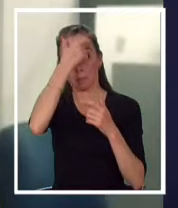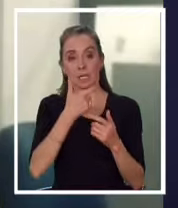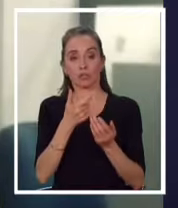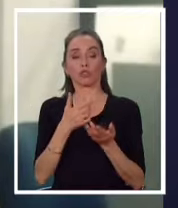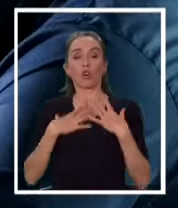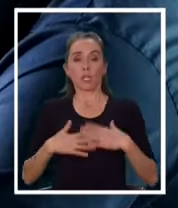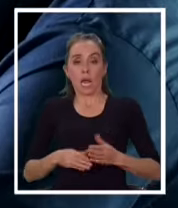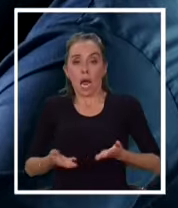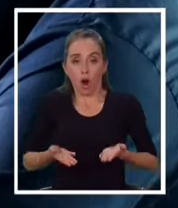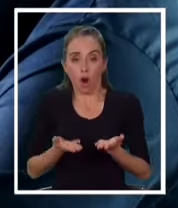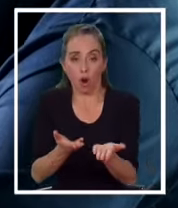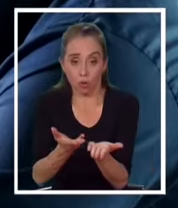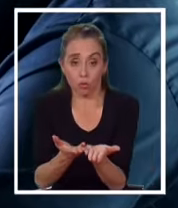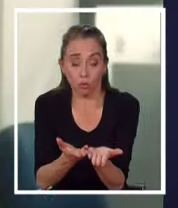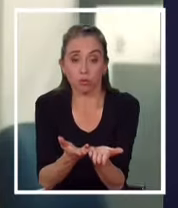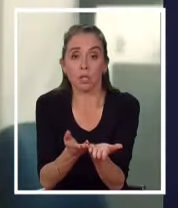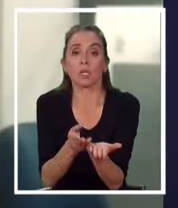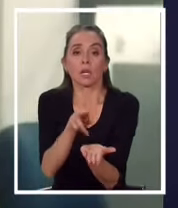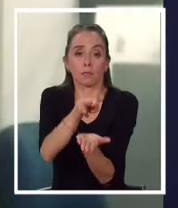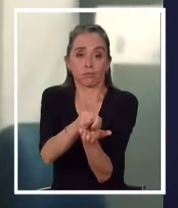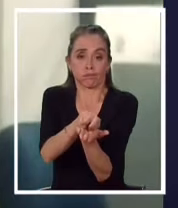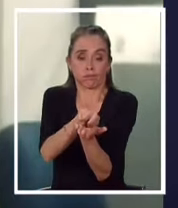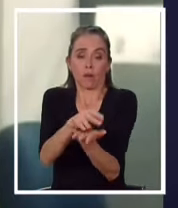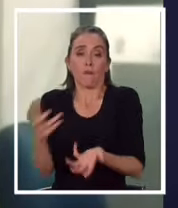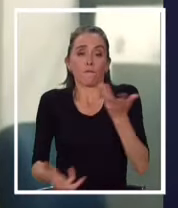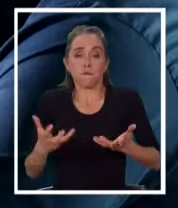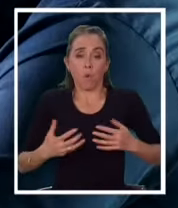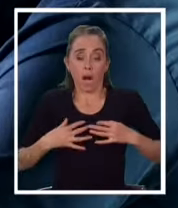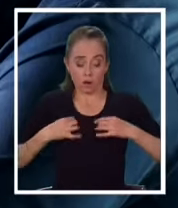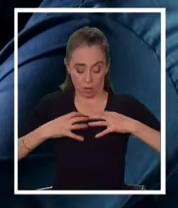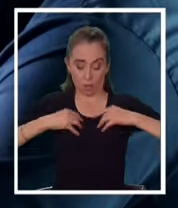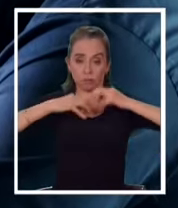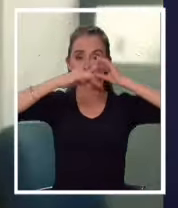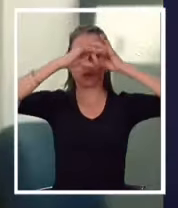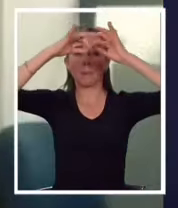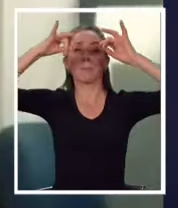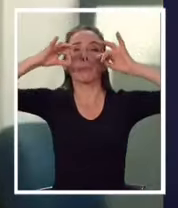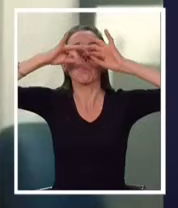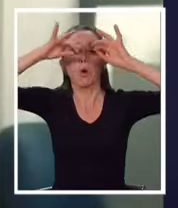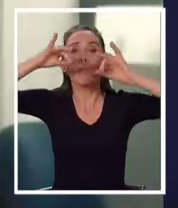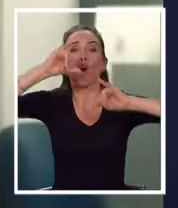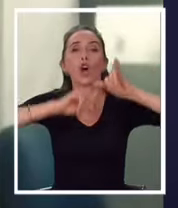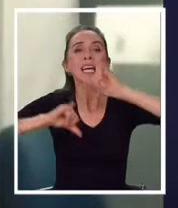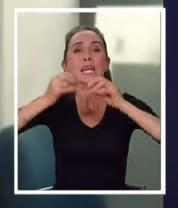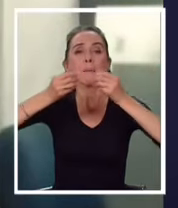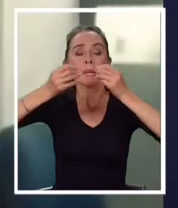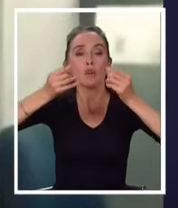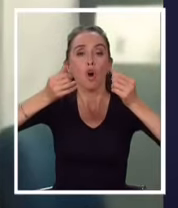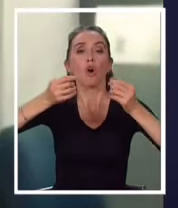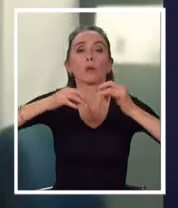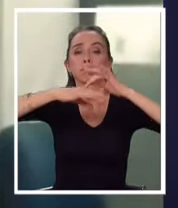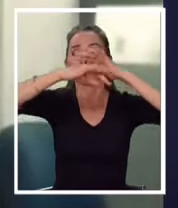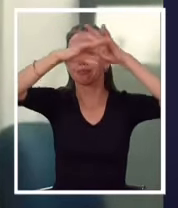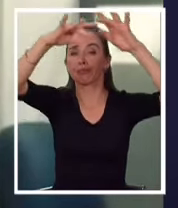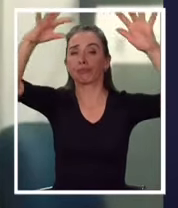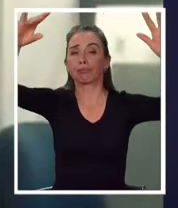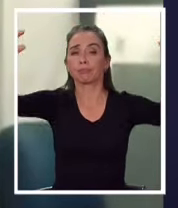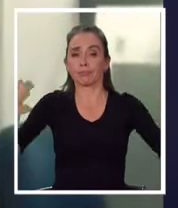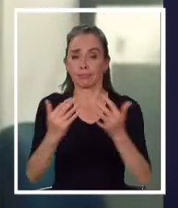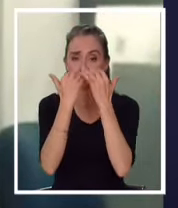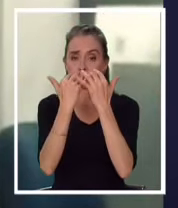personas pueden generar contaminantes. Entonces debe haber mucho material particulado. Estas partículas van a empezar a generar